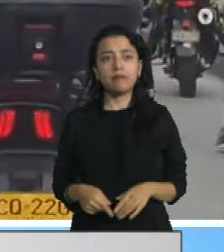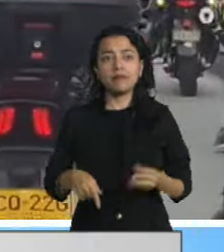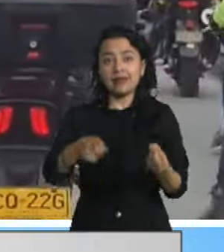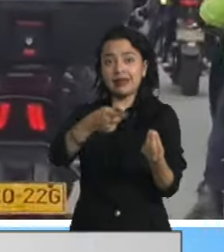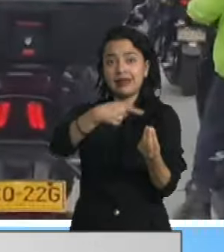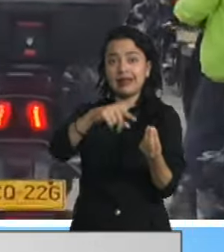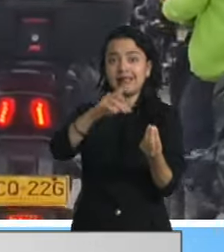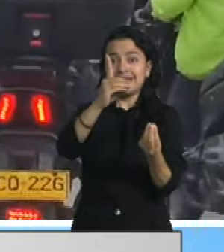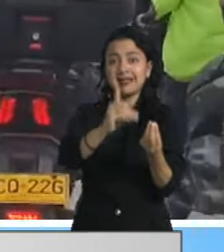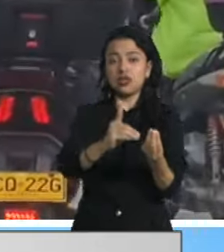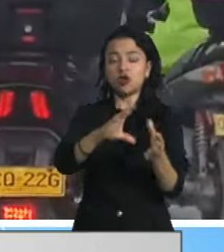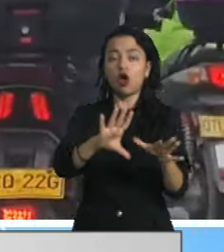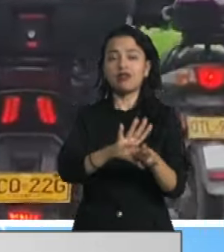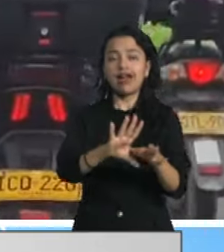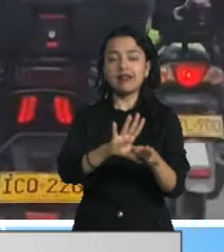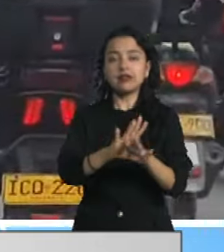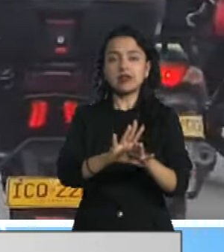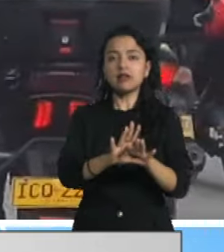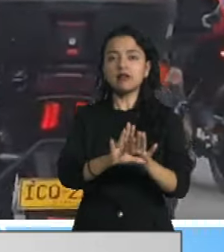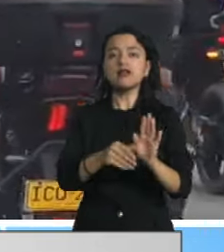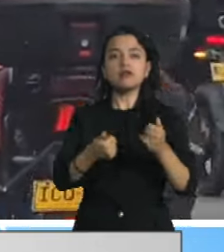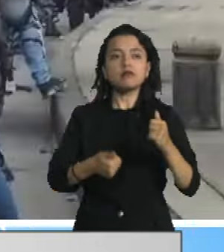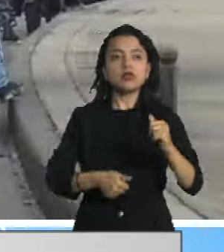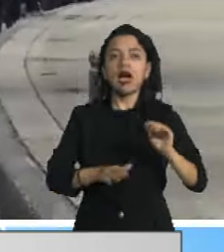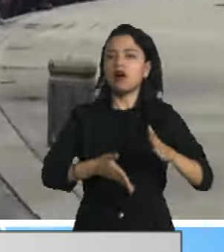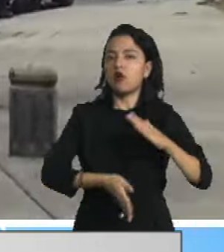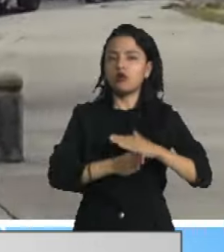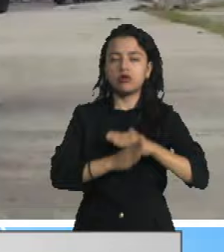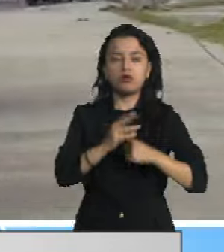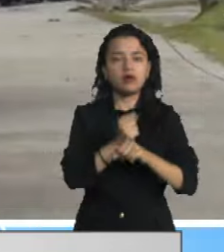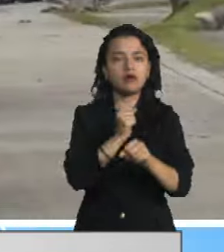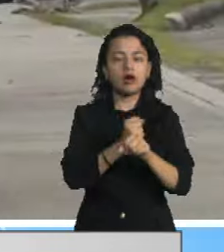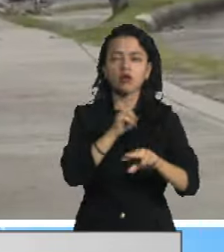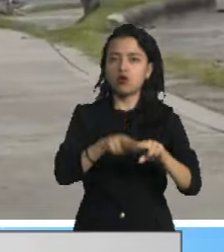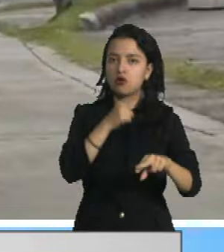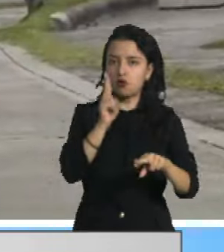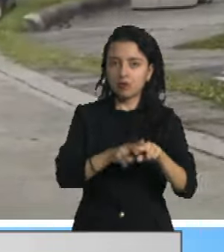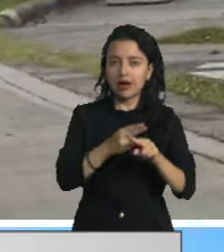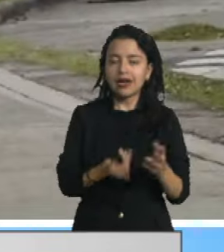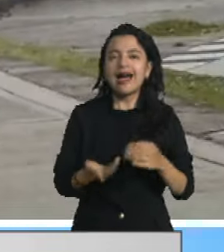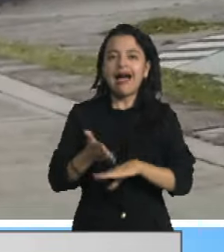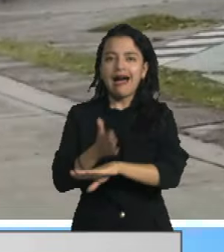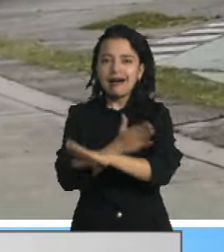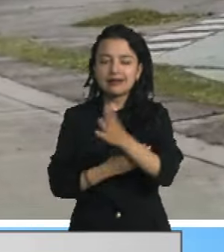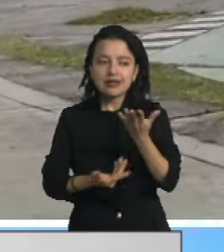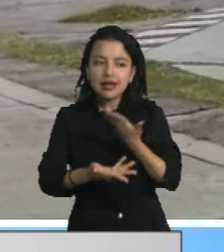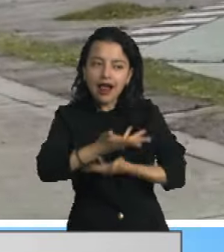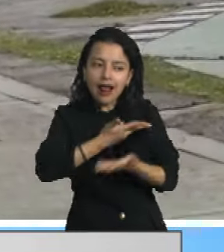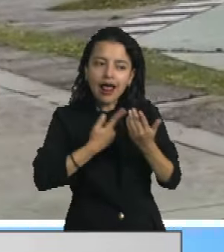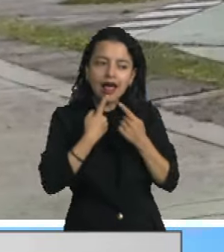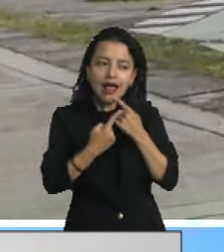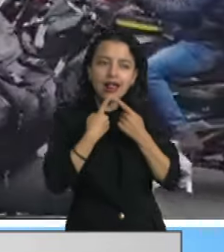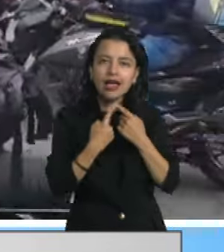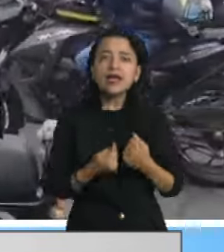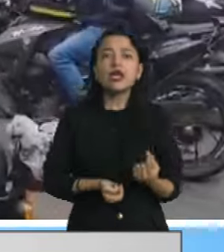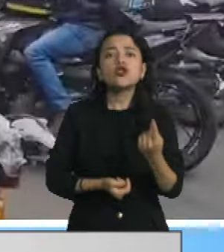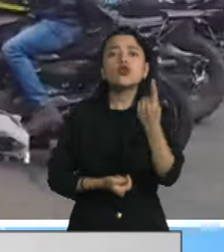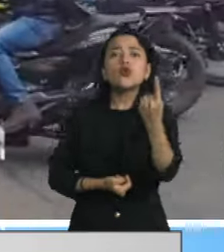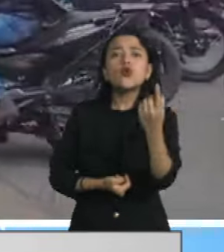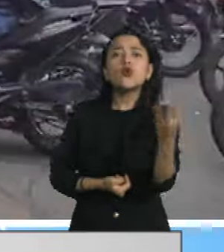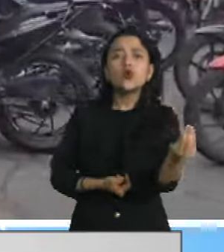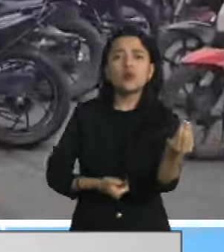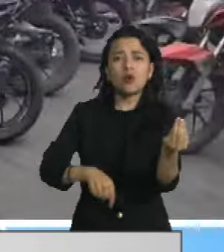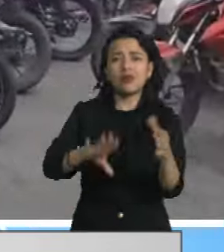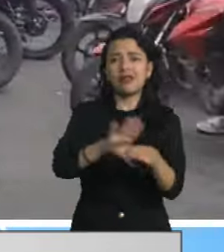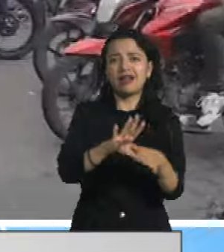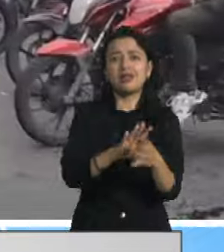paro, entramos en diálogo para atender las inquietudes que tienen. Es un sector del gremio de los taxis, no son todos,